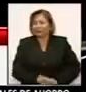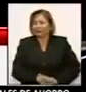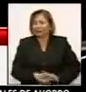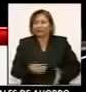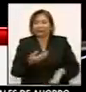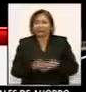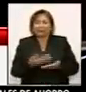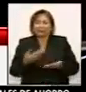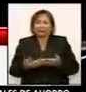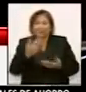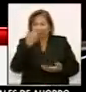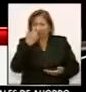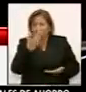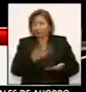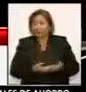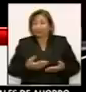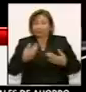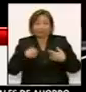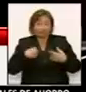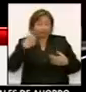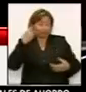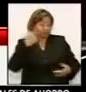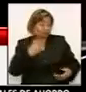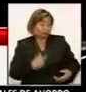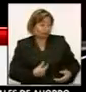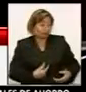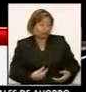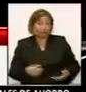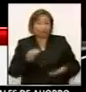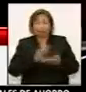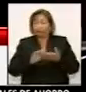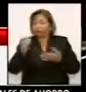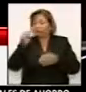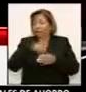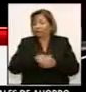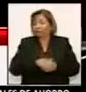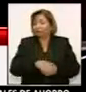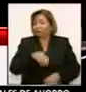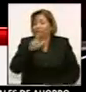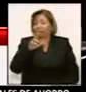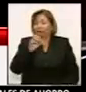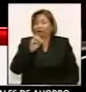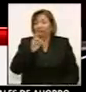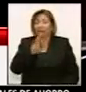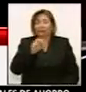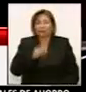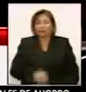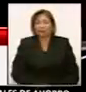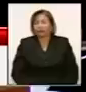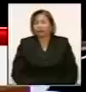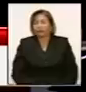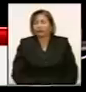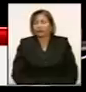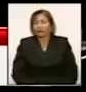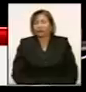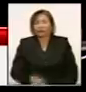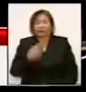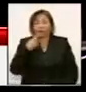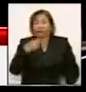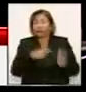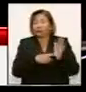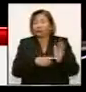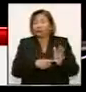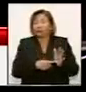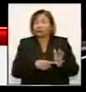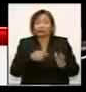las formas de ver las cosas diferentes. En lo personal, yo ratifico la votación que le hice el 37-37, la ratifico. Y no es como han señalado